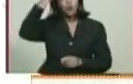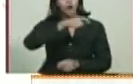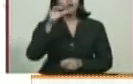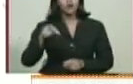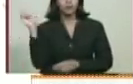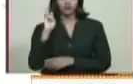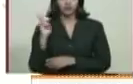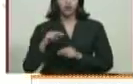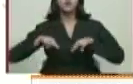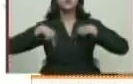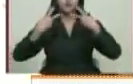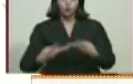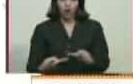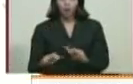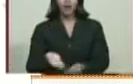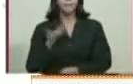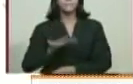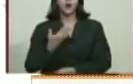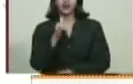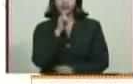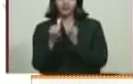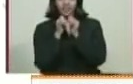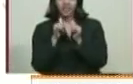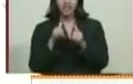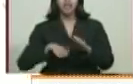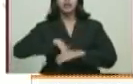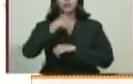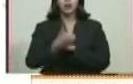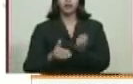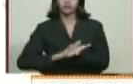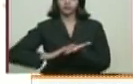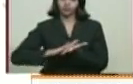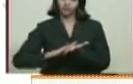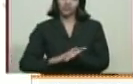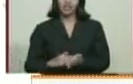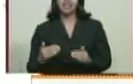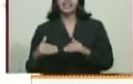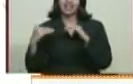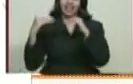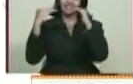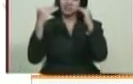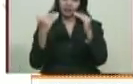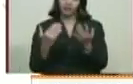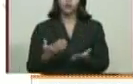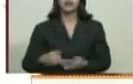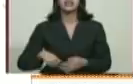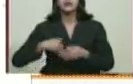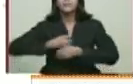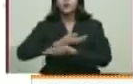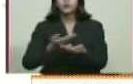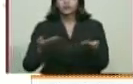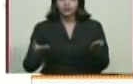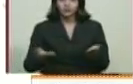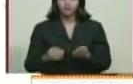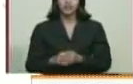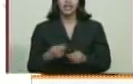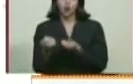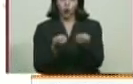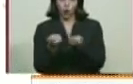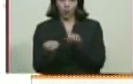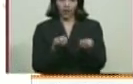e importantes anuncios en el marco del plan de recuperación, crecimiento y prosperidad